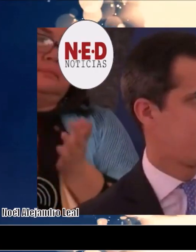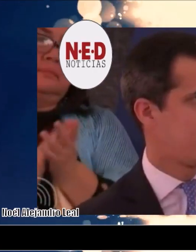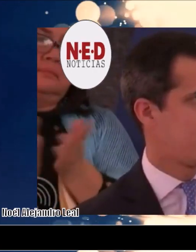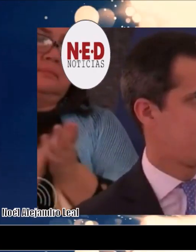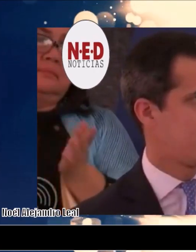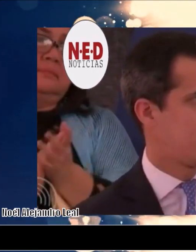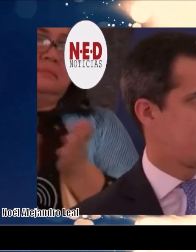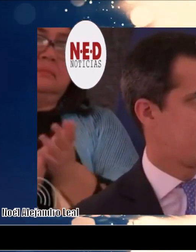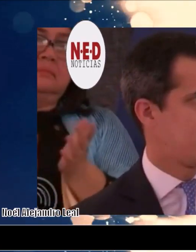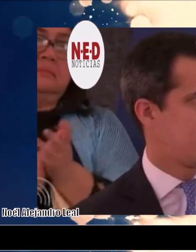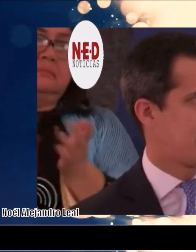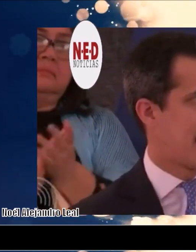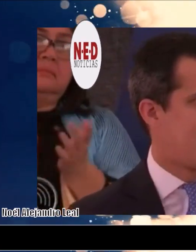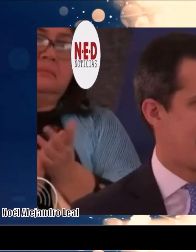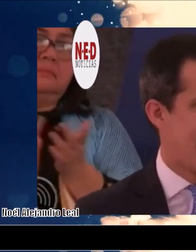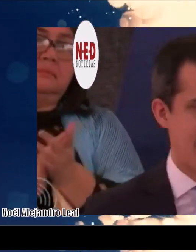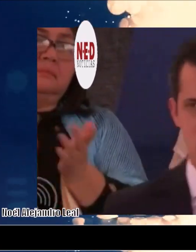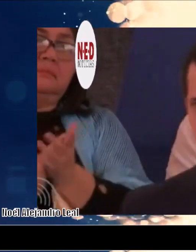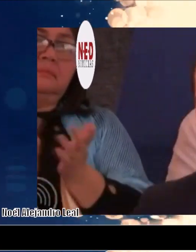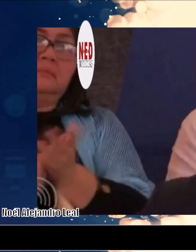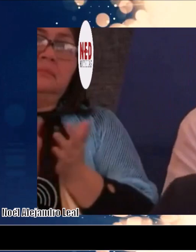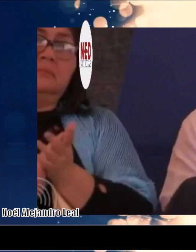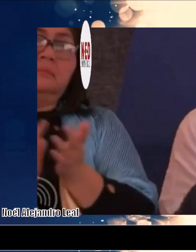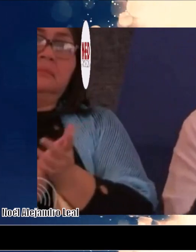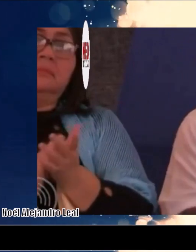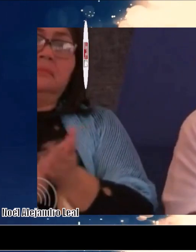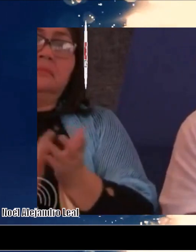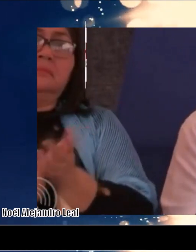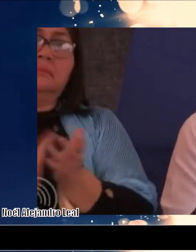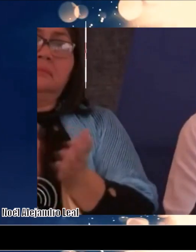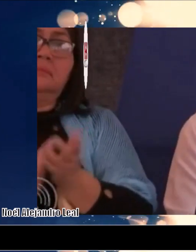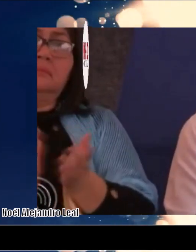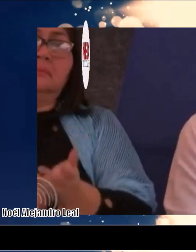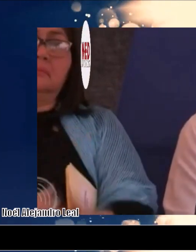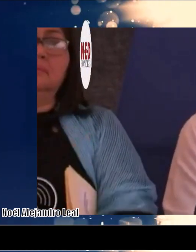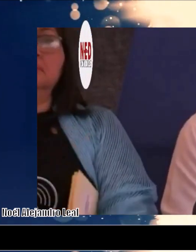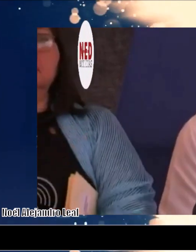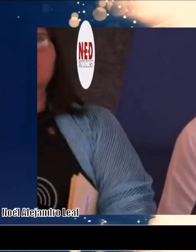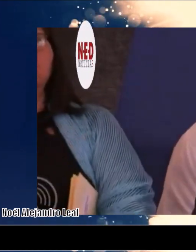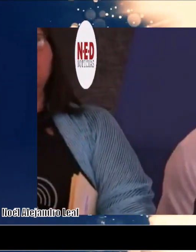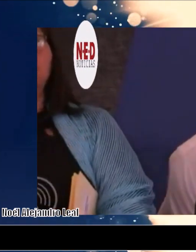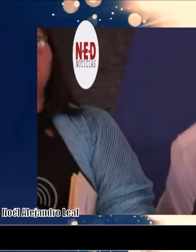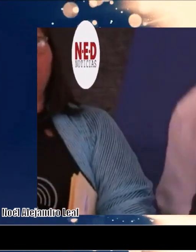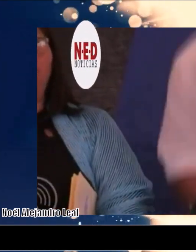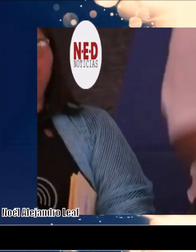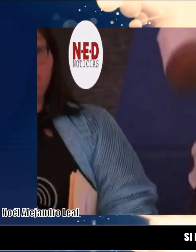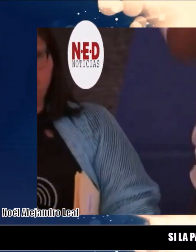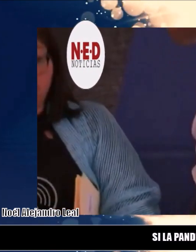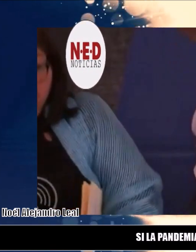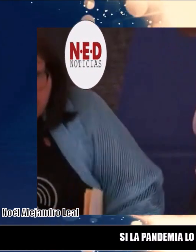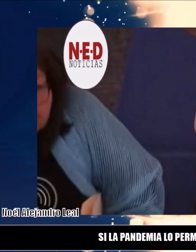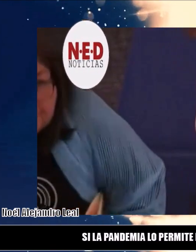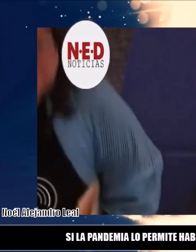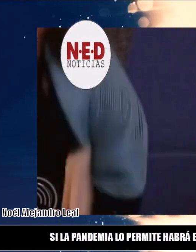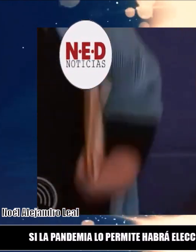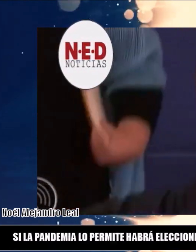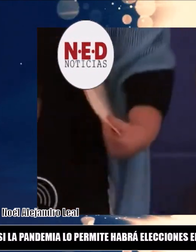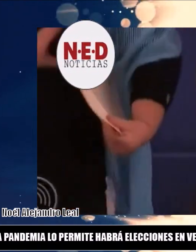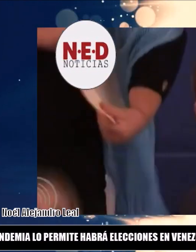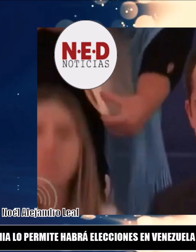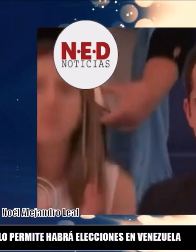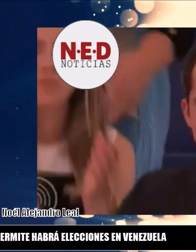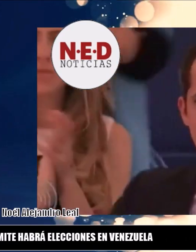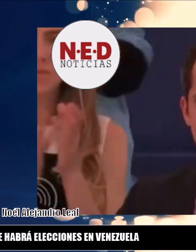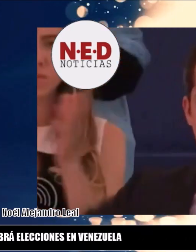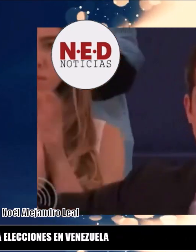Sí, o tema ahora imposible directamente. Y el señor Maduro, hablando de la Asamblea